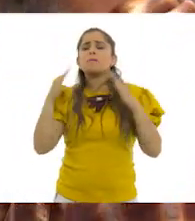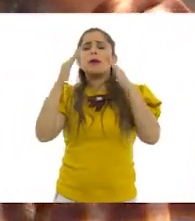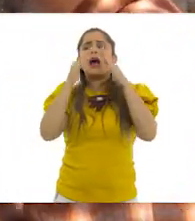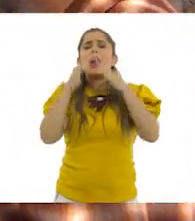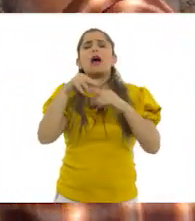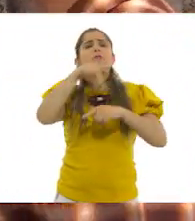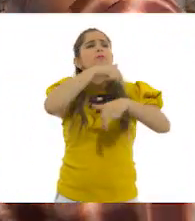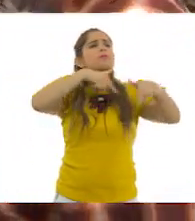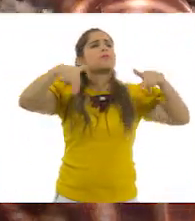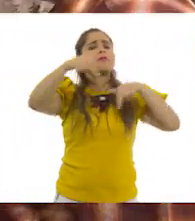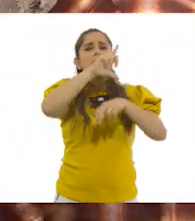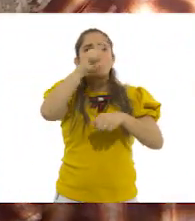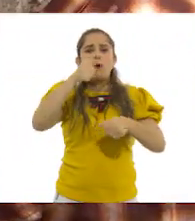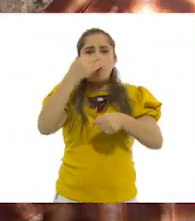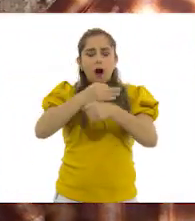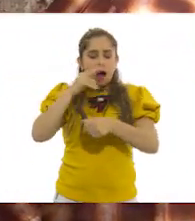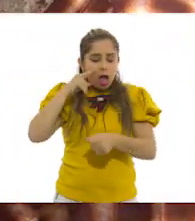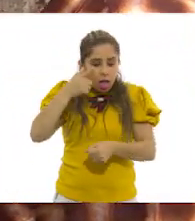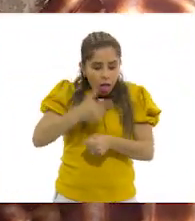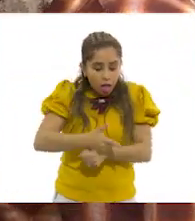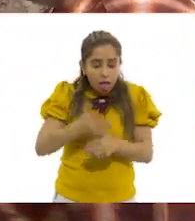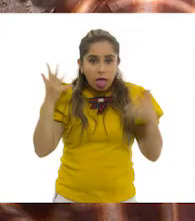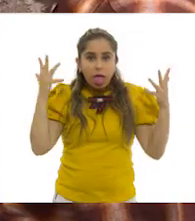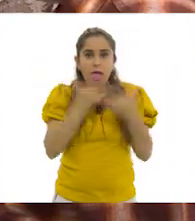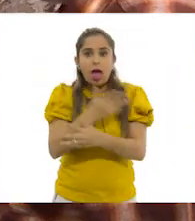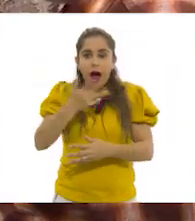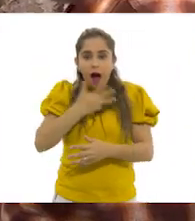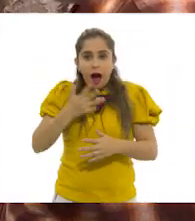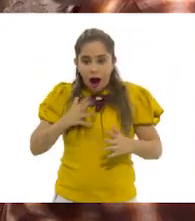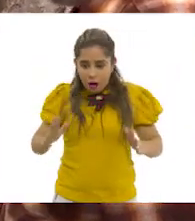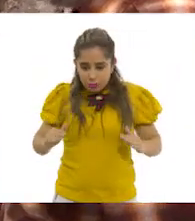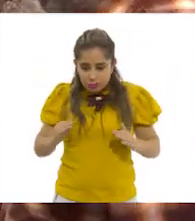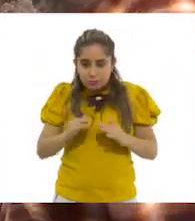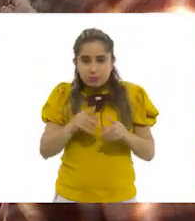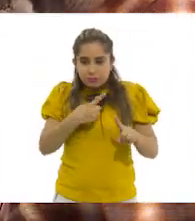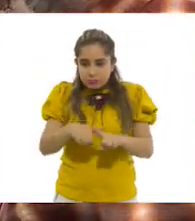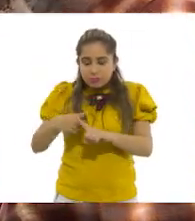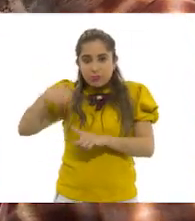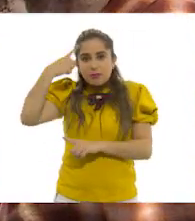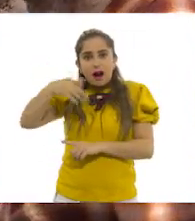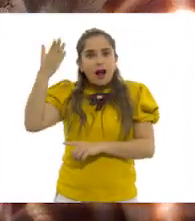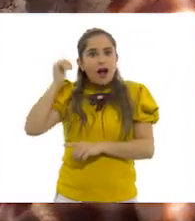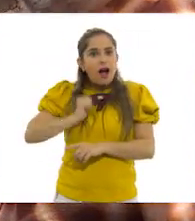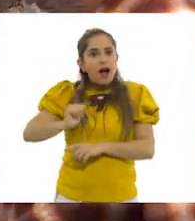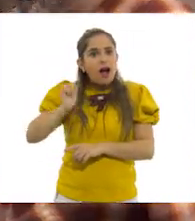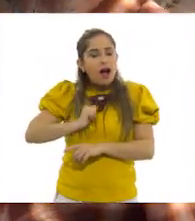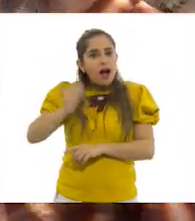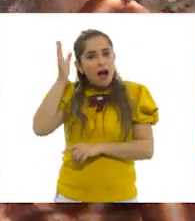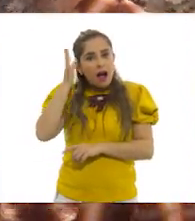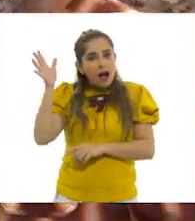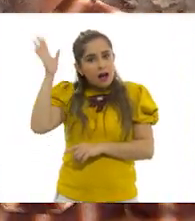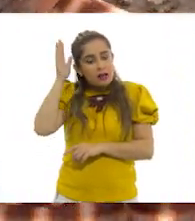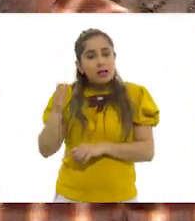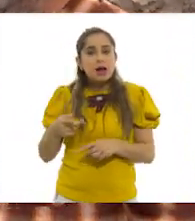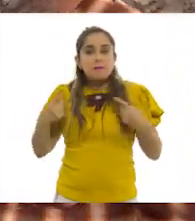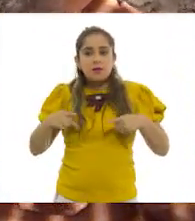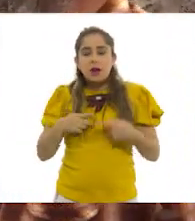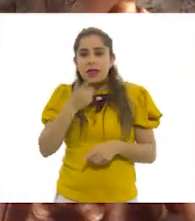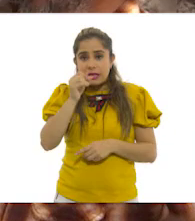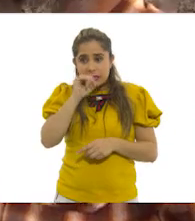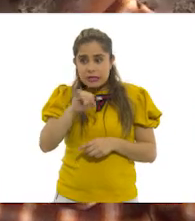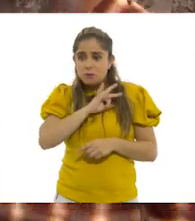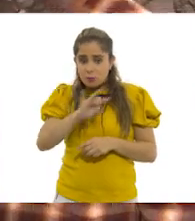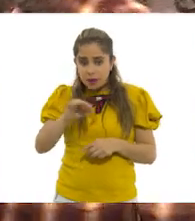y pues esto es una maravilla, es, ¿no? Una maravilla. ¿La han aquilatado los vecinos? Sí, claro que sí. Han dicho que sí. Oye, a ver, otra